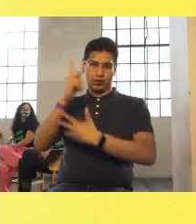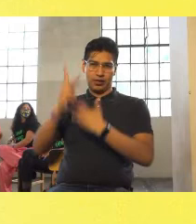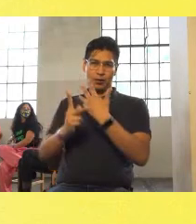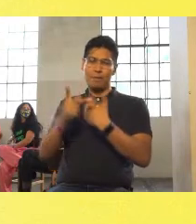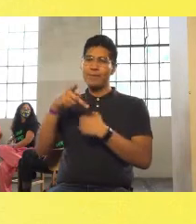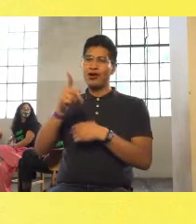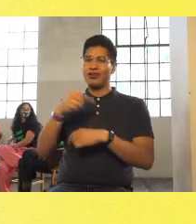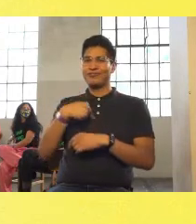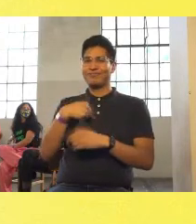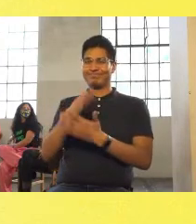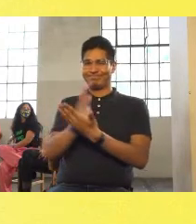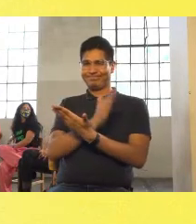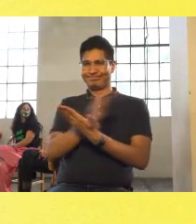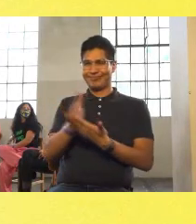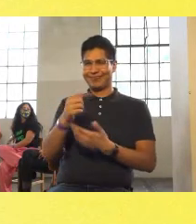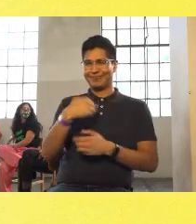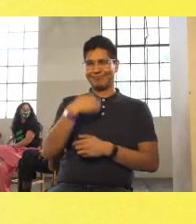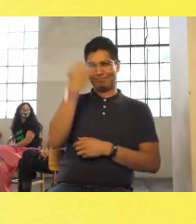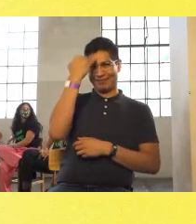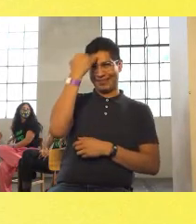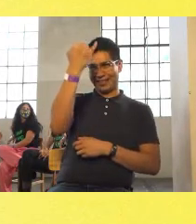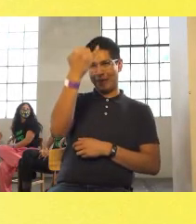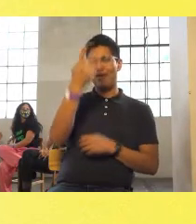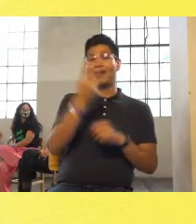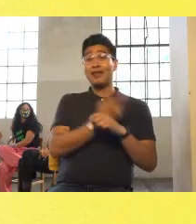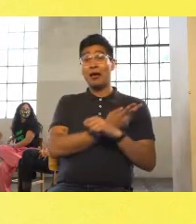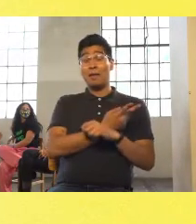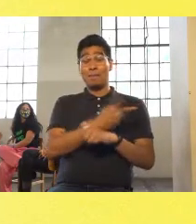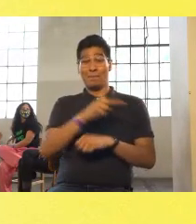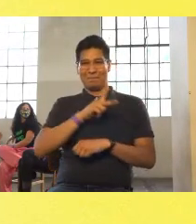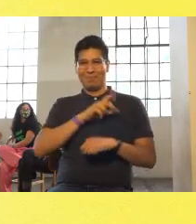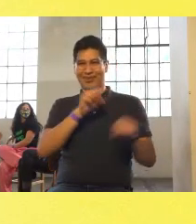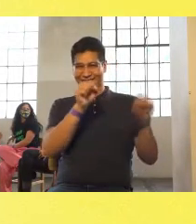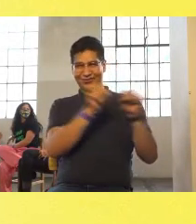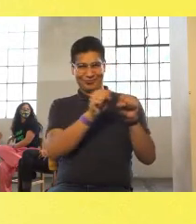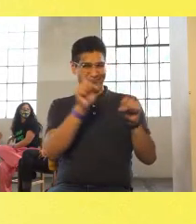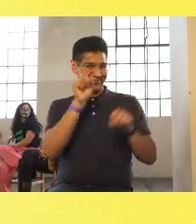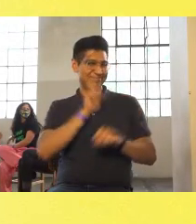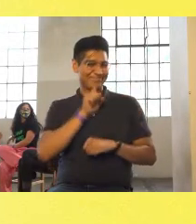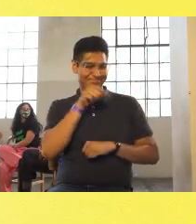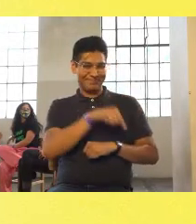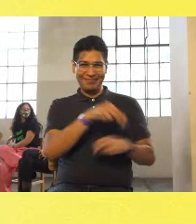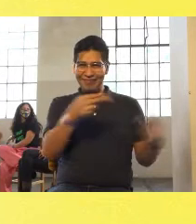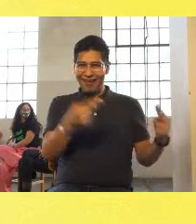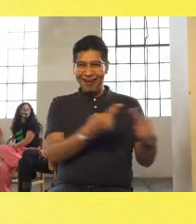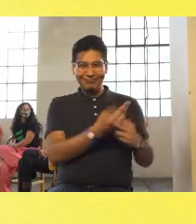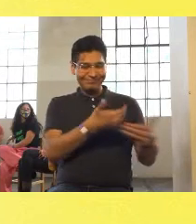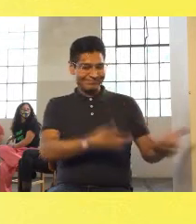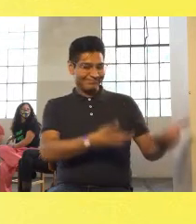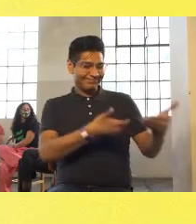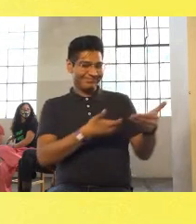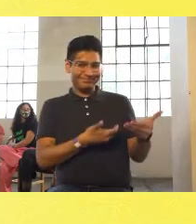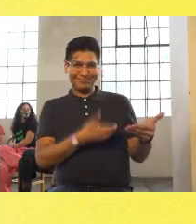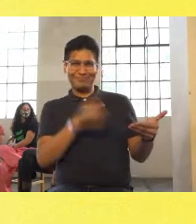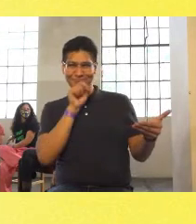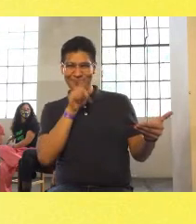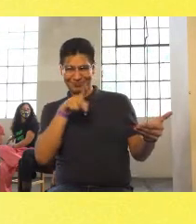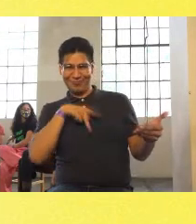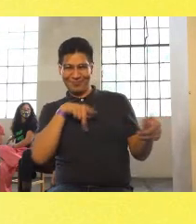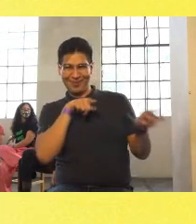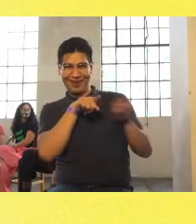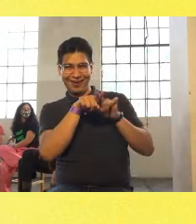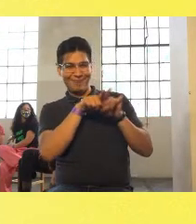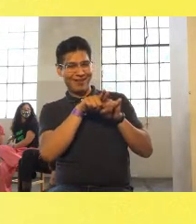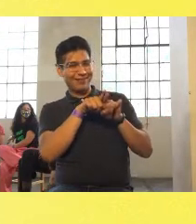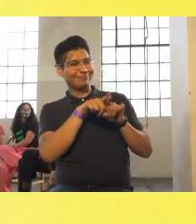y en mi ser muchísimas cosas fue cuando nació mi sobrina. Y recuerdo que platicaba con mi hermana y así, o